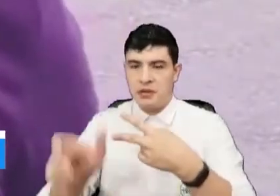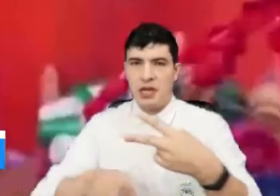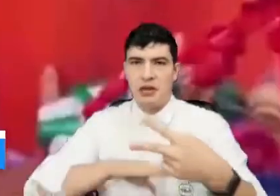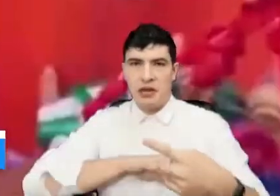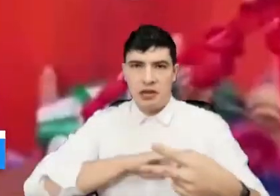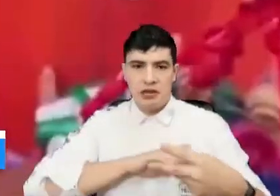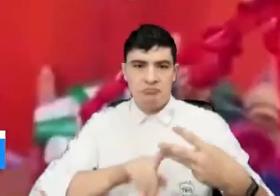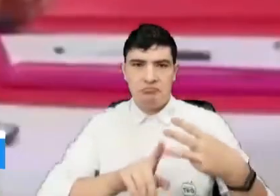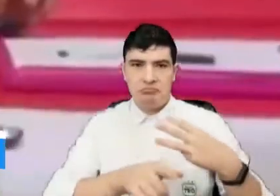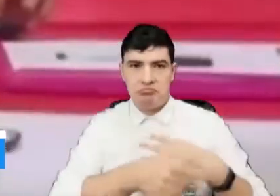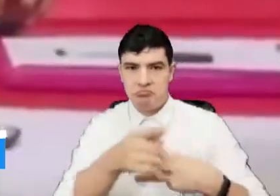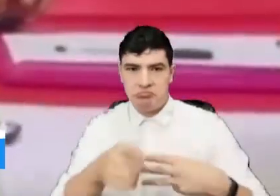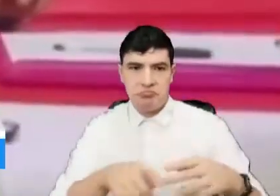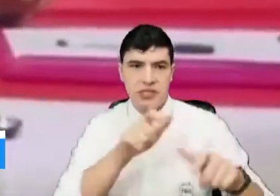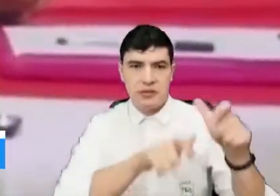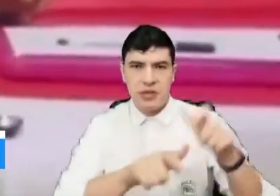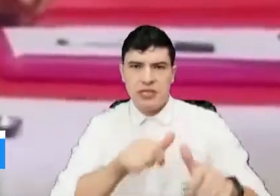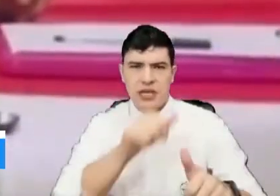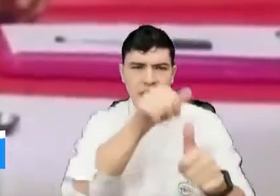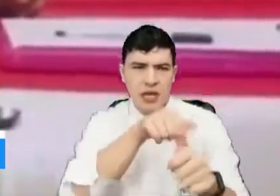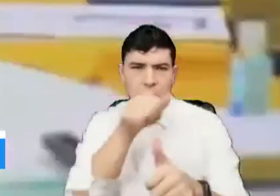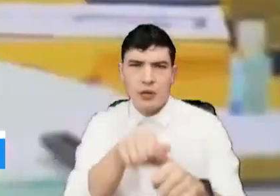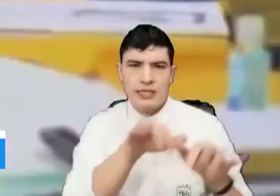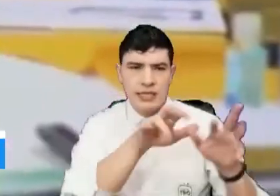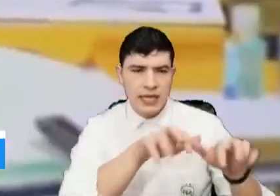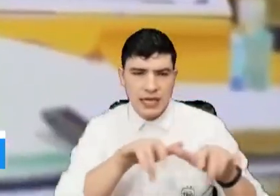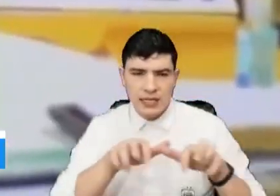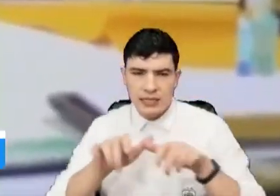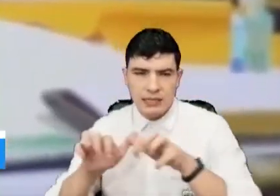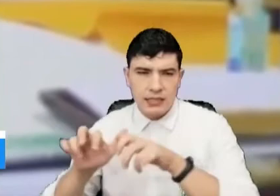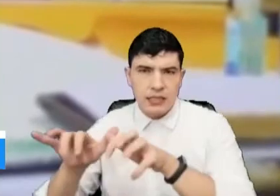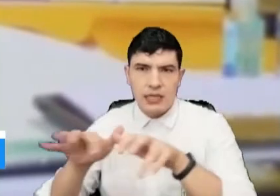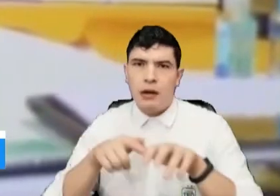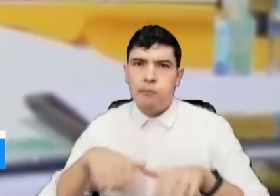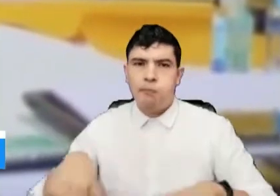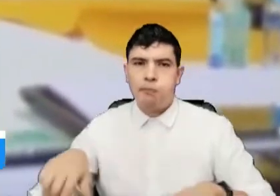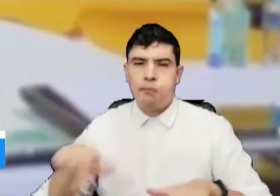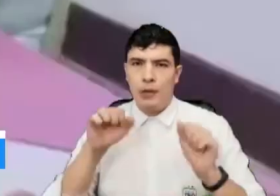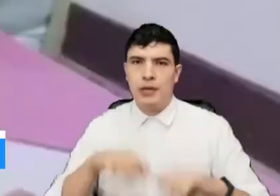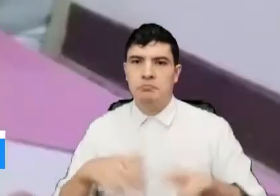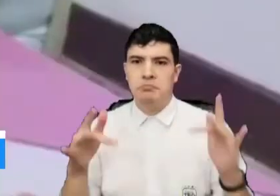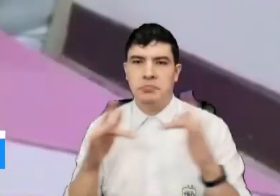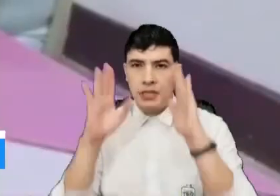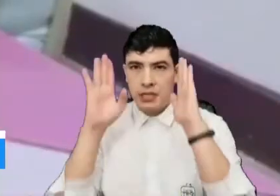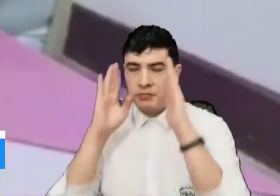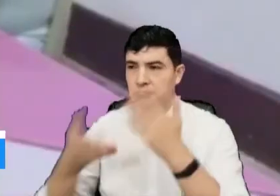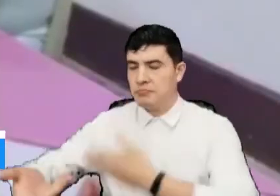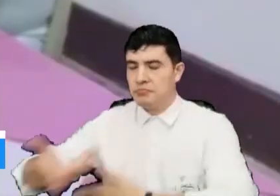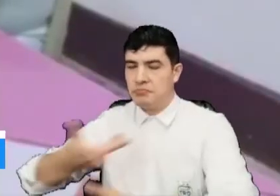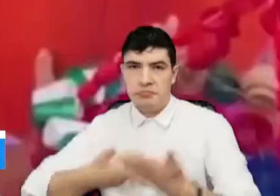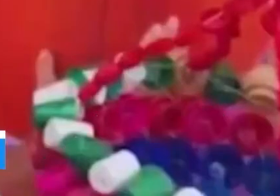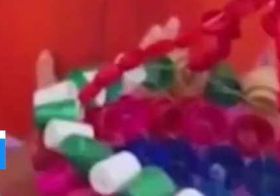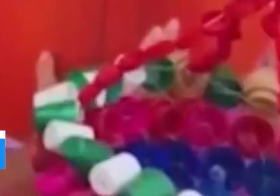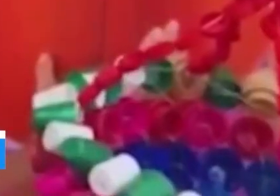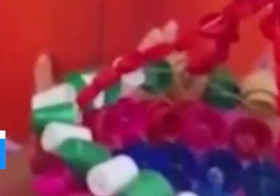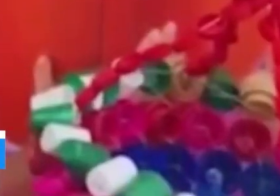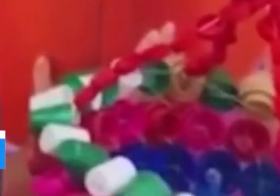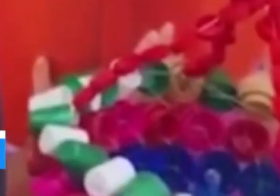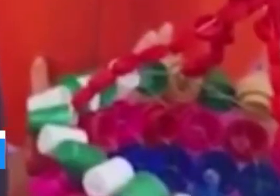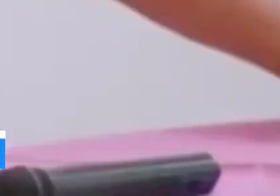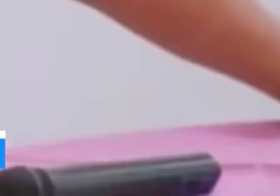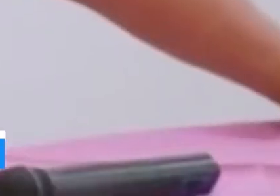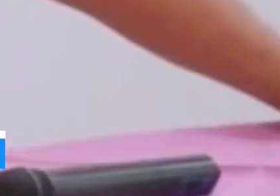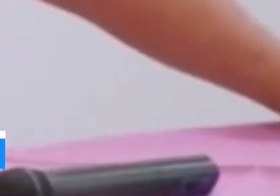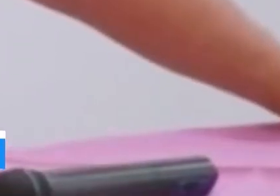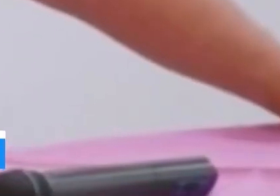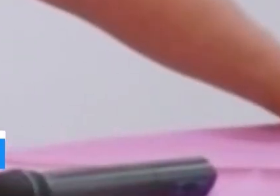nuestra región. En donde pudimos trabajar a través del diálogo con la comunidad, con la alcaldía distrital y el proyecto Sina